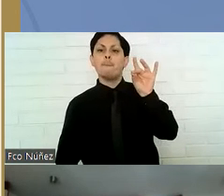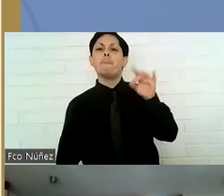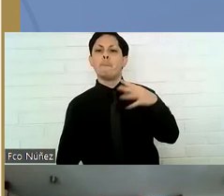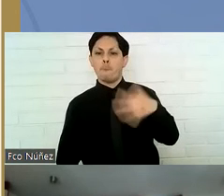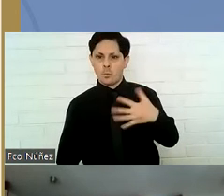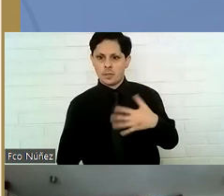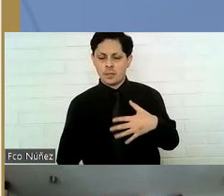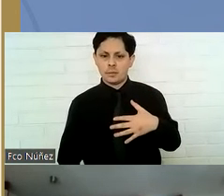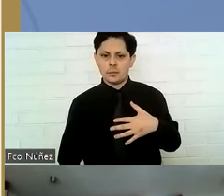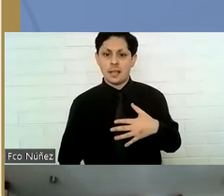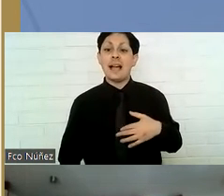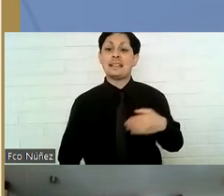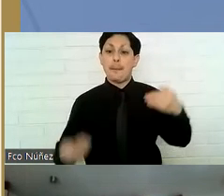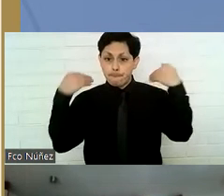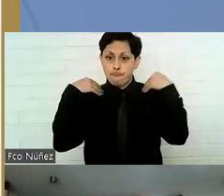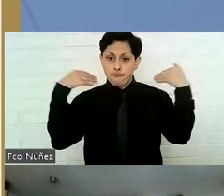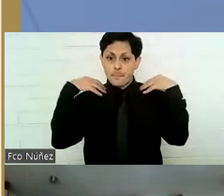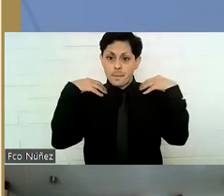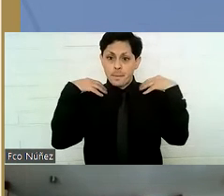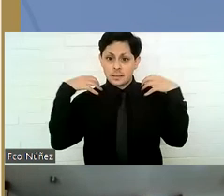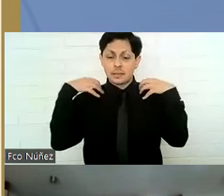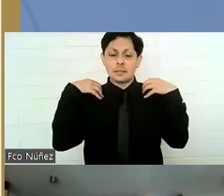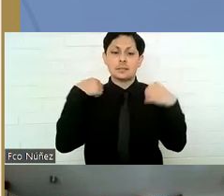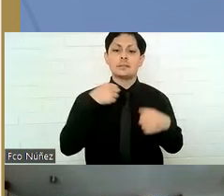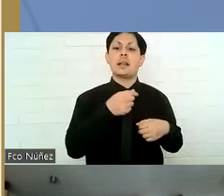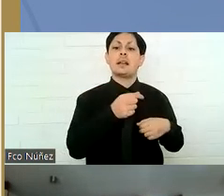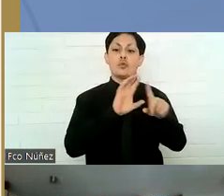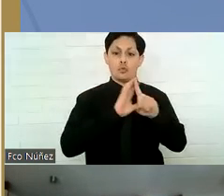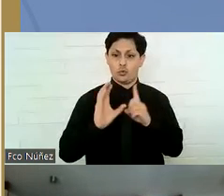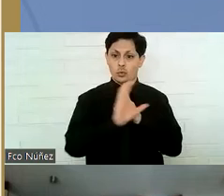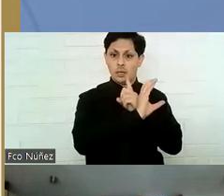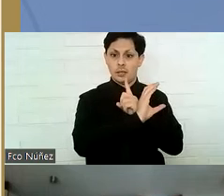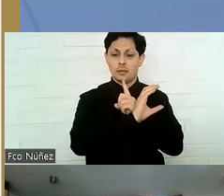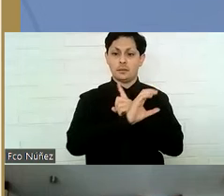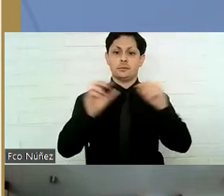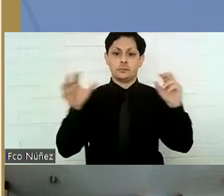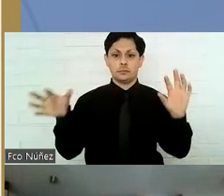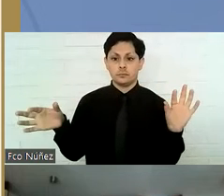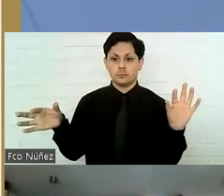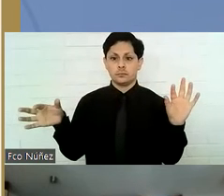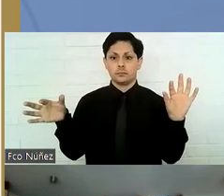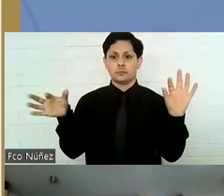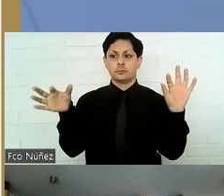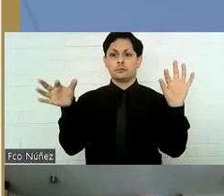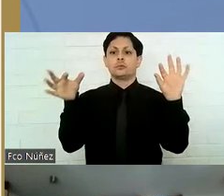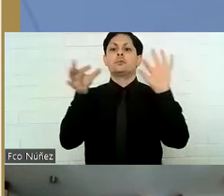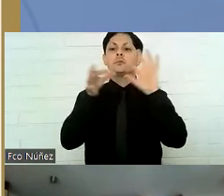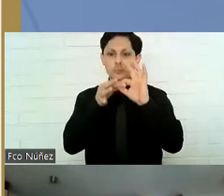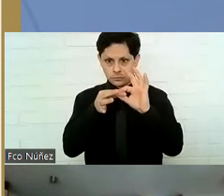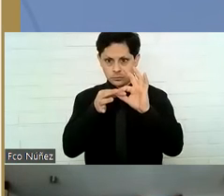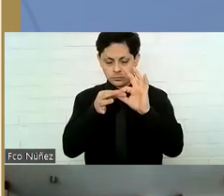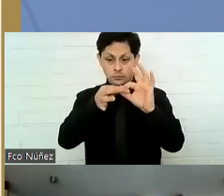A estas prácticas culturales las voy a empezar a enlazar con dos, diríamos, propuestas que